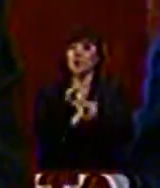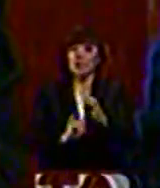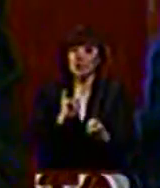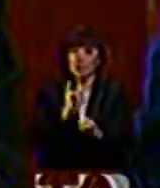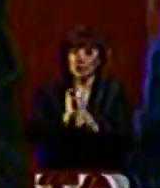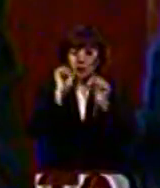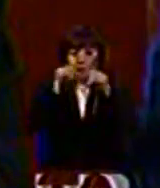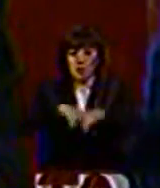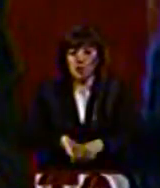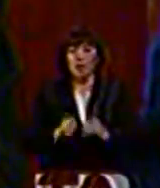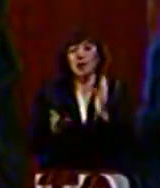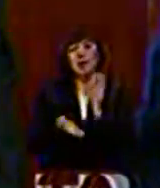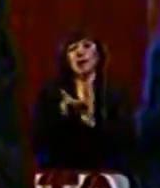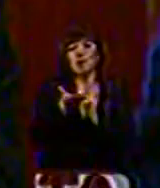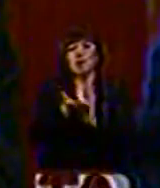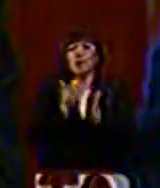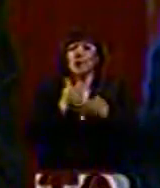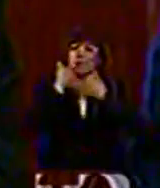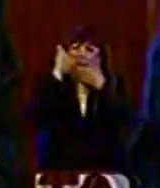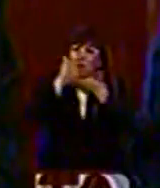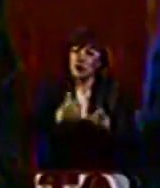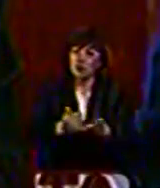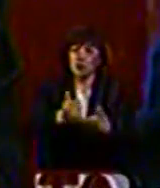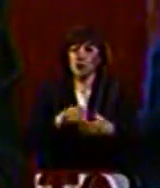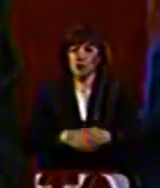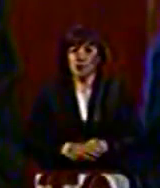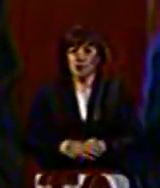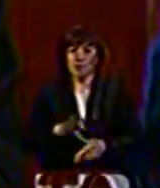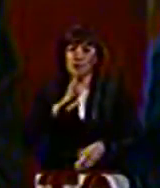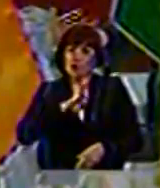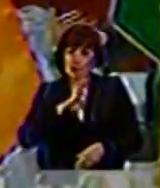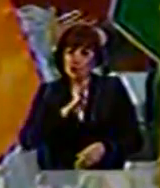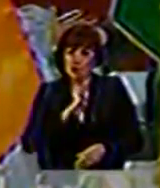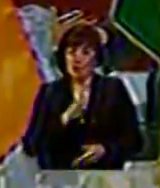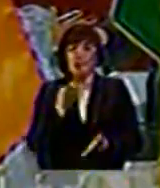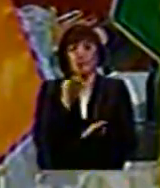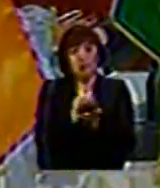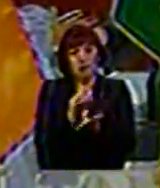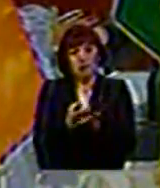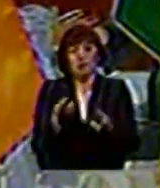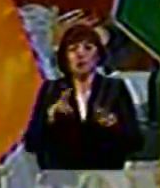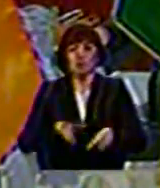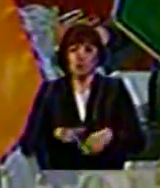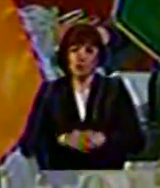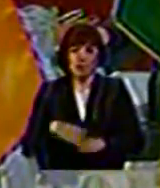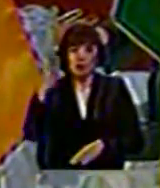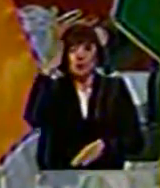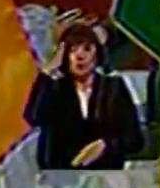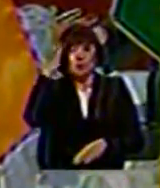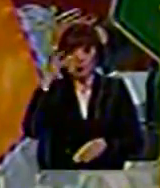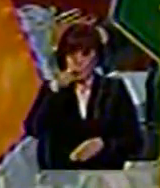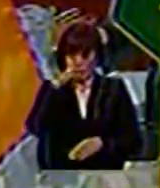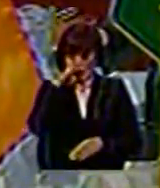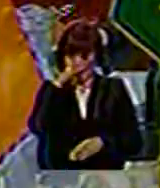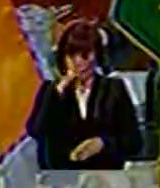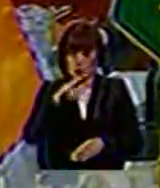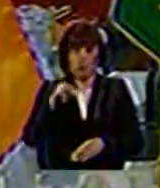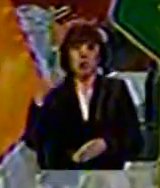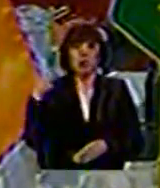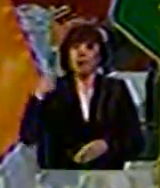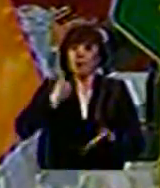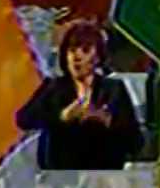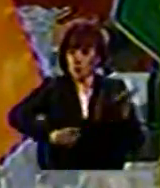incrementar la ayuda en la cooperación técnica y financiera les decimos que los menores indocumentados van a ser